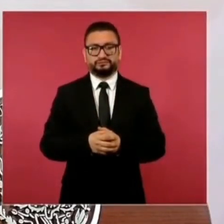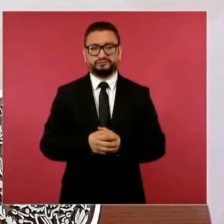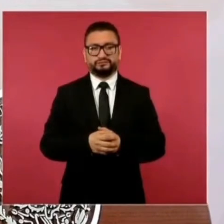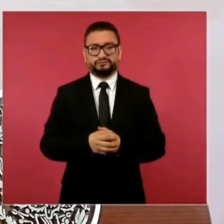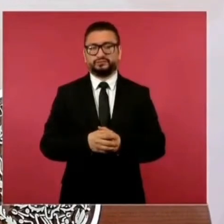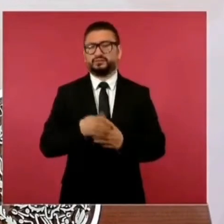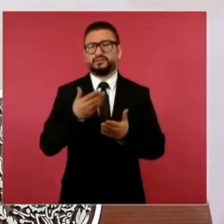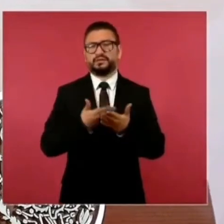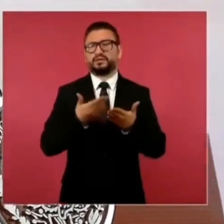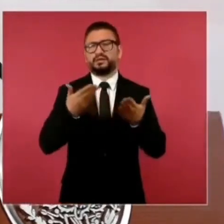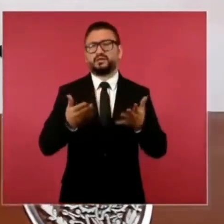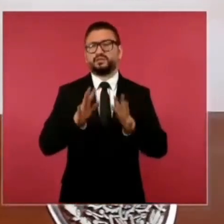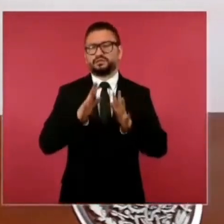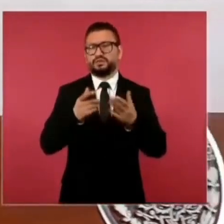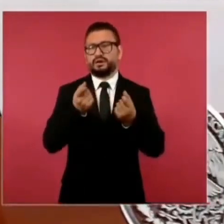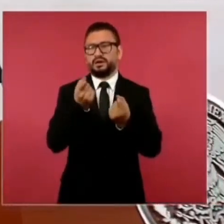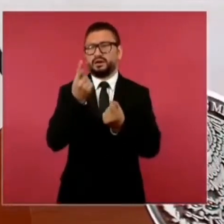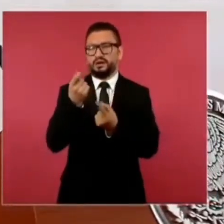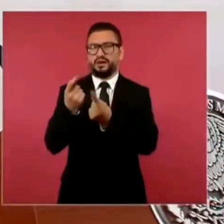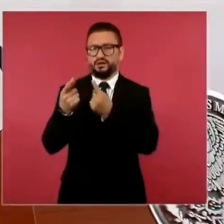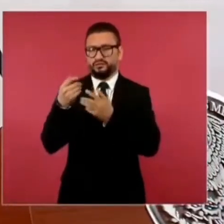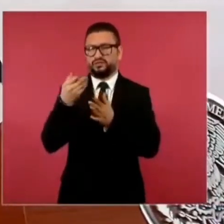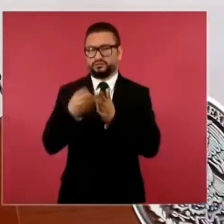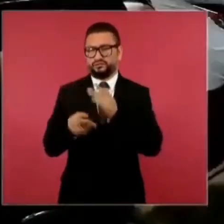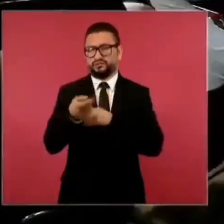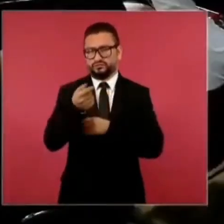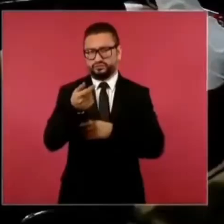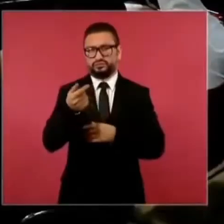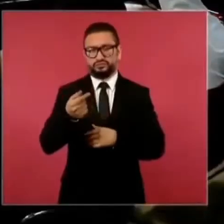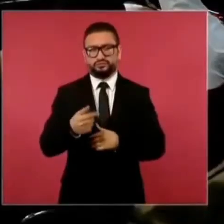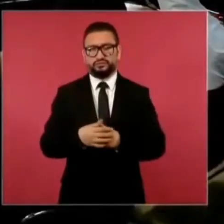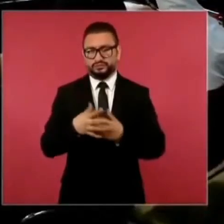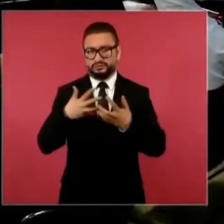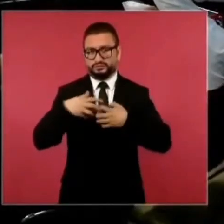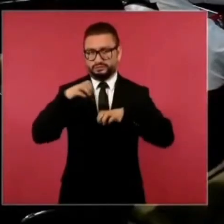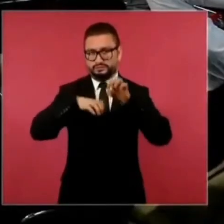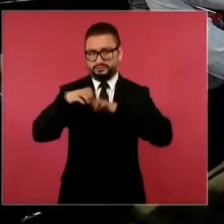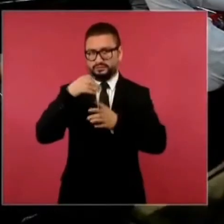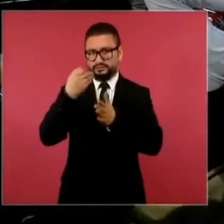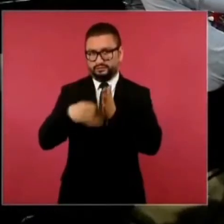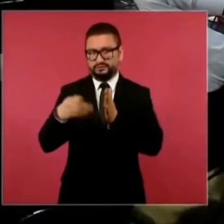Ahora ya son muy pocos, muy pocas las empresas.